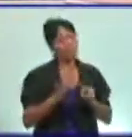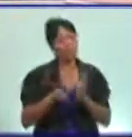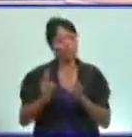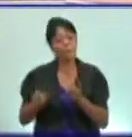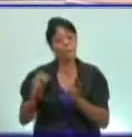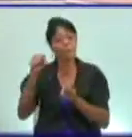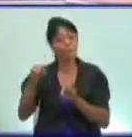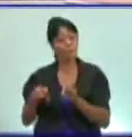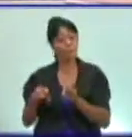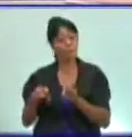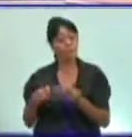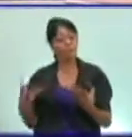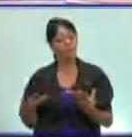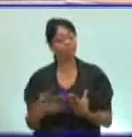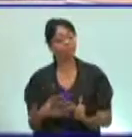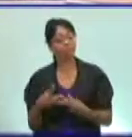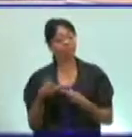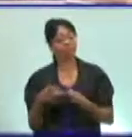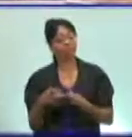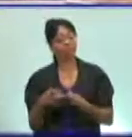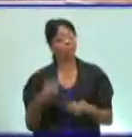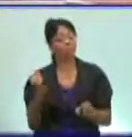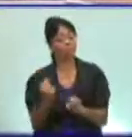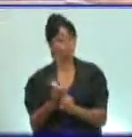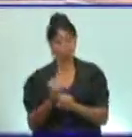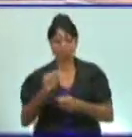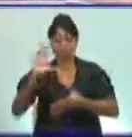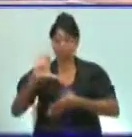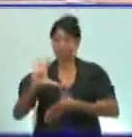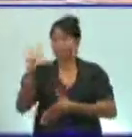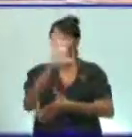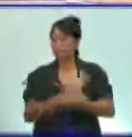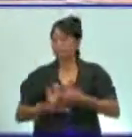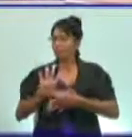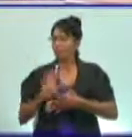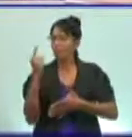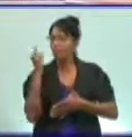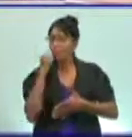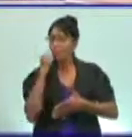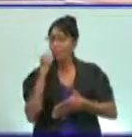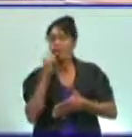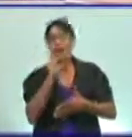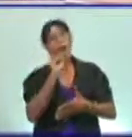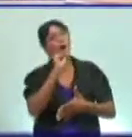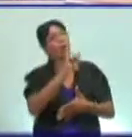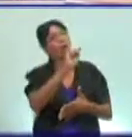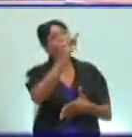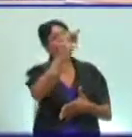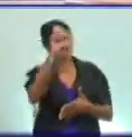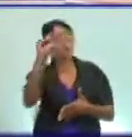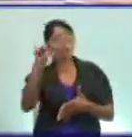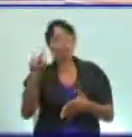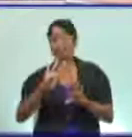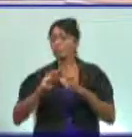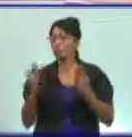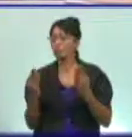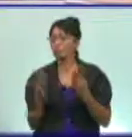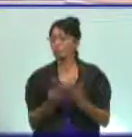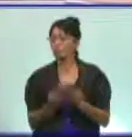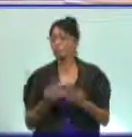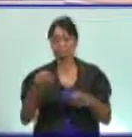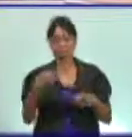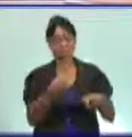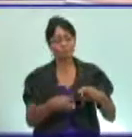cómo hacerlo. El trabajo con el mapa, ya lo veíamos desde que nos localizamos todos estos elementos, dónde está la localización, cómo